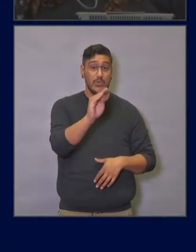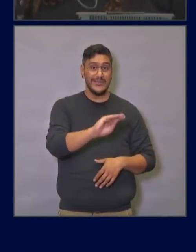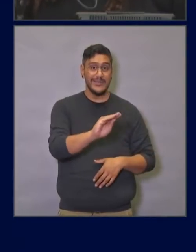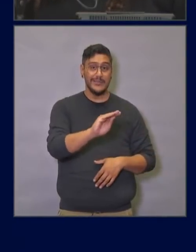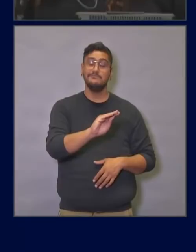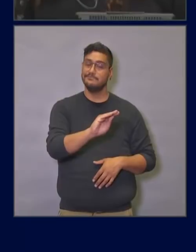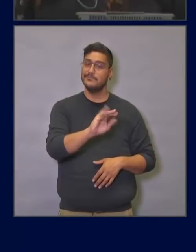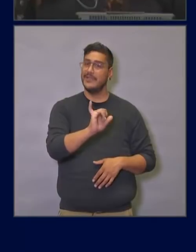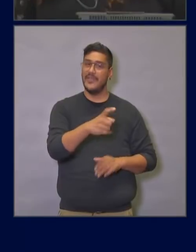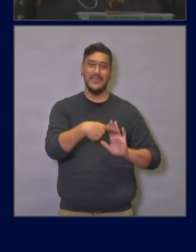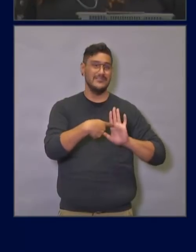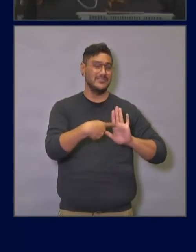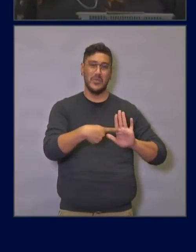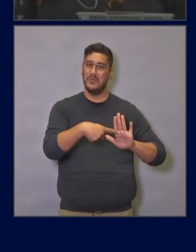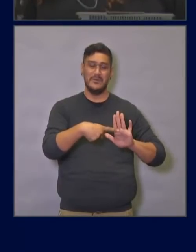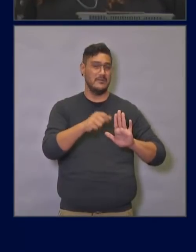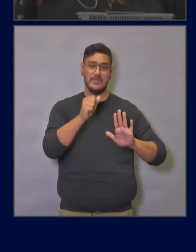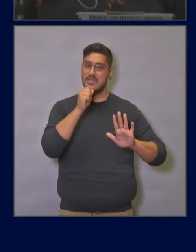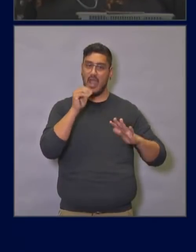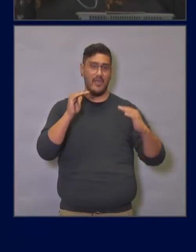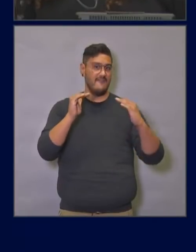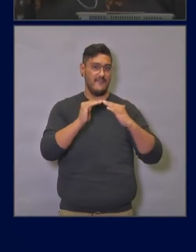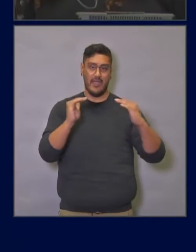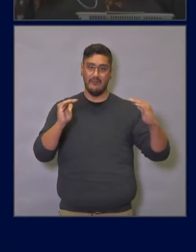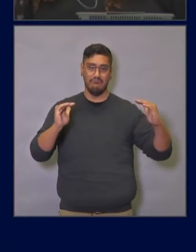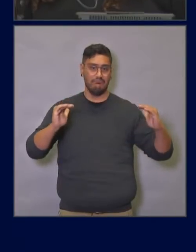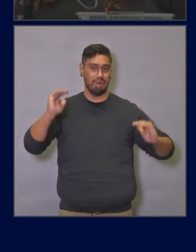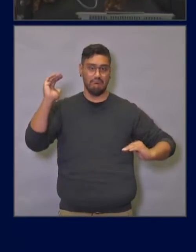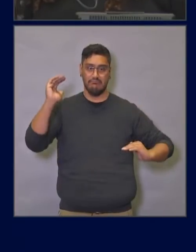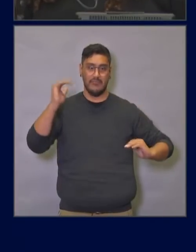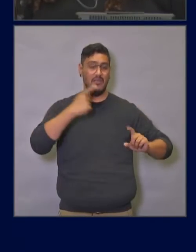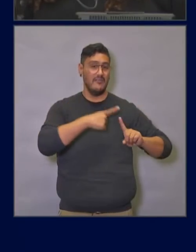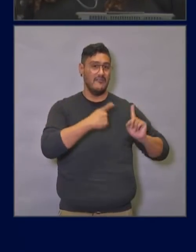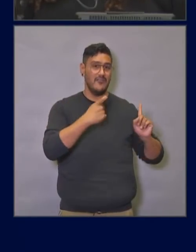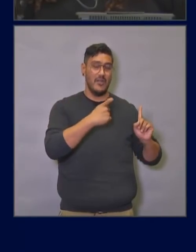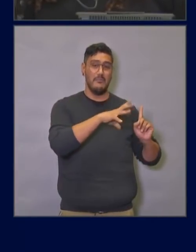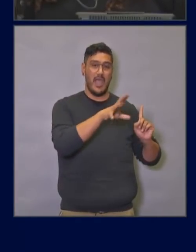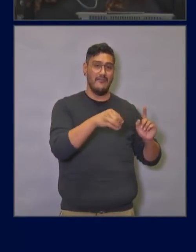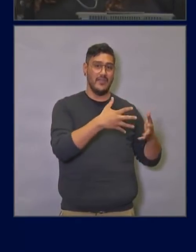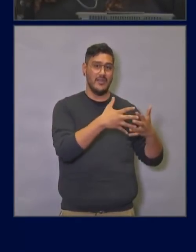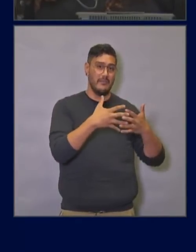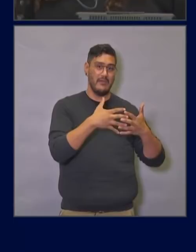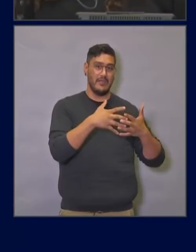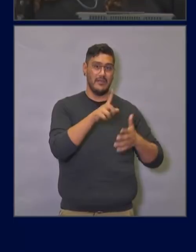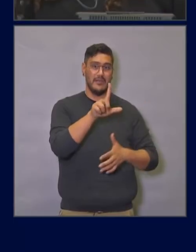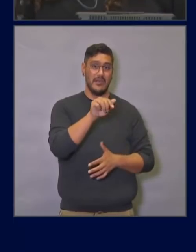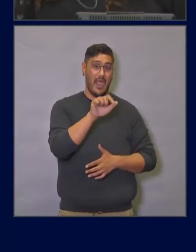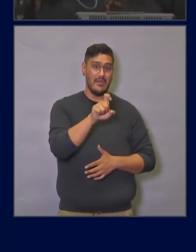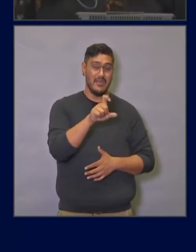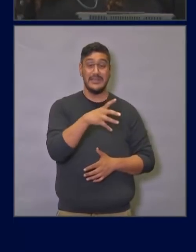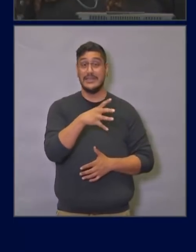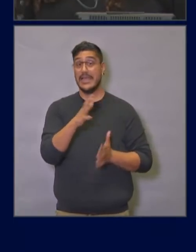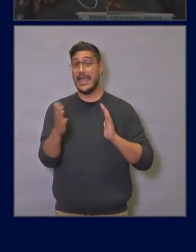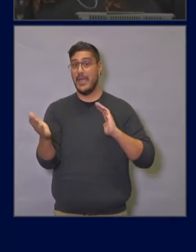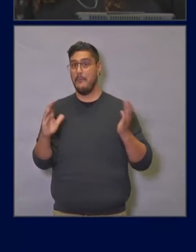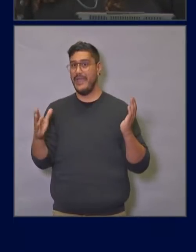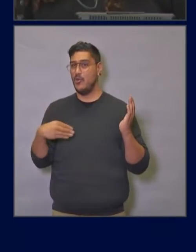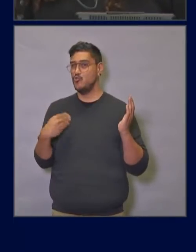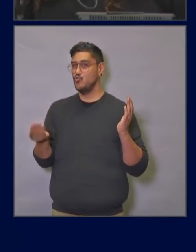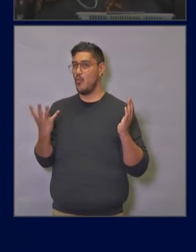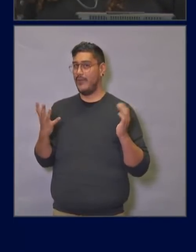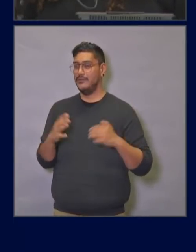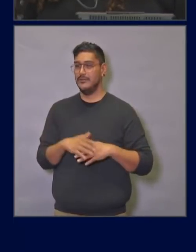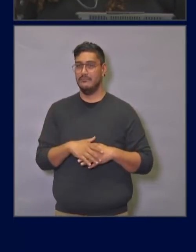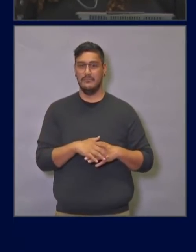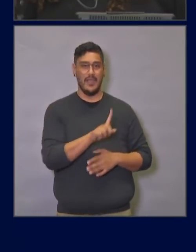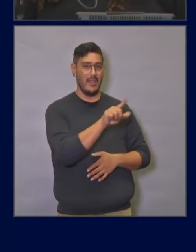muestran grandes desigualdades entre los residentes afroamericanos y latinos y los residentes blancos. Los residentes